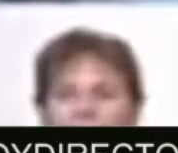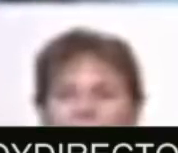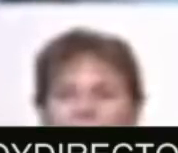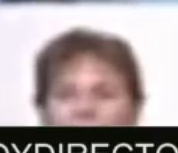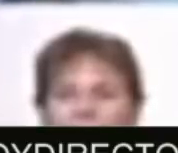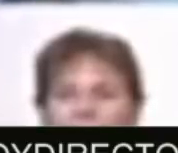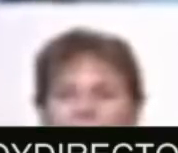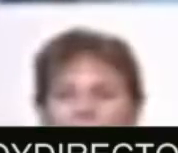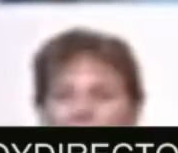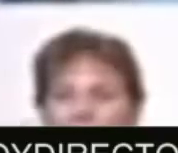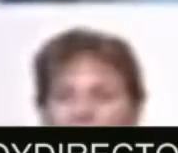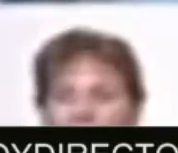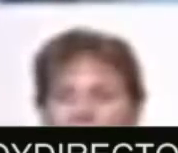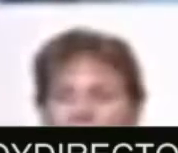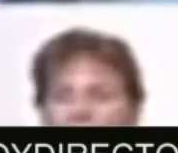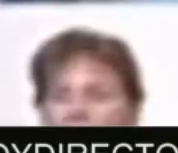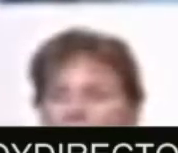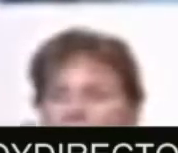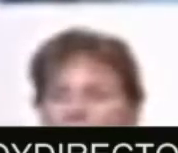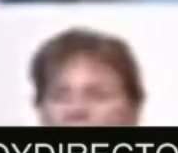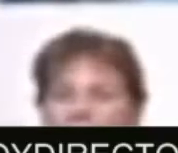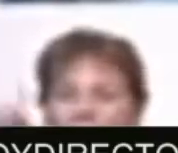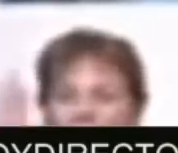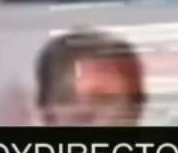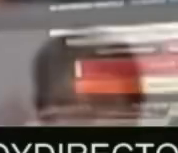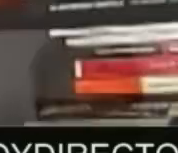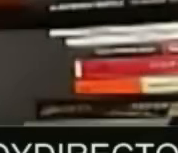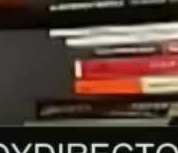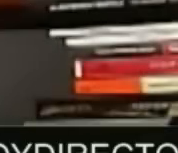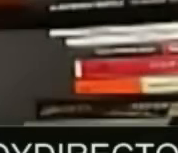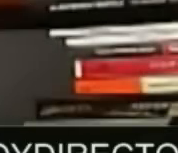Señor Pedro Castillo, le hemos tomado juramento.